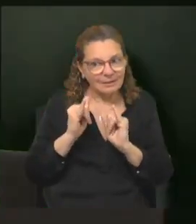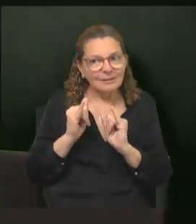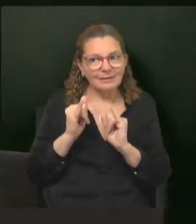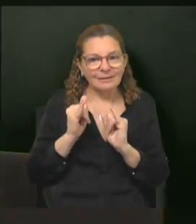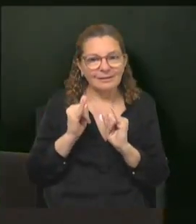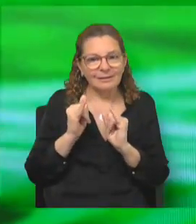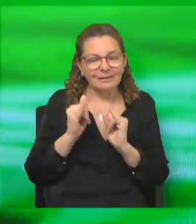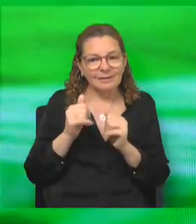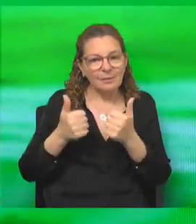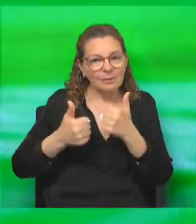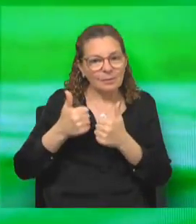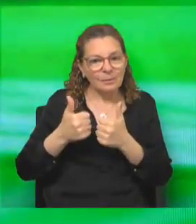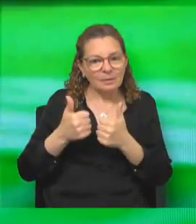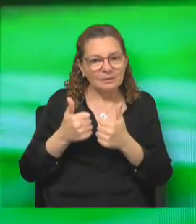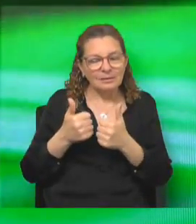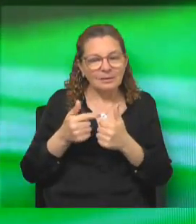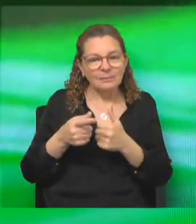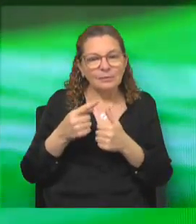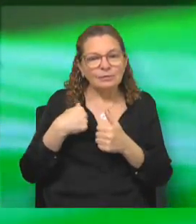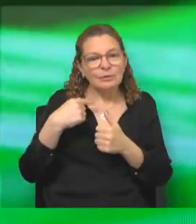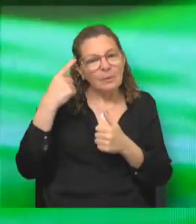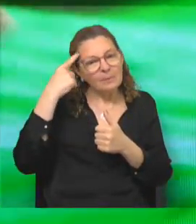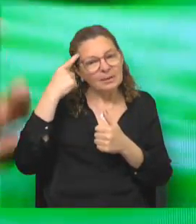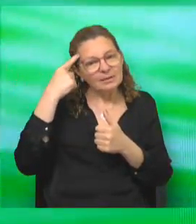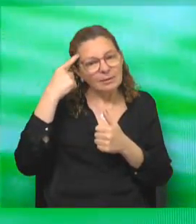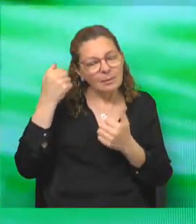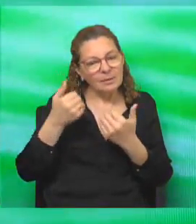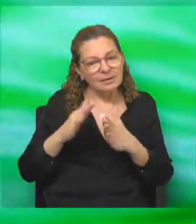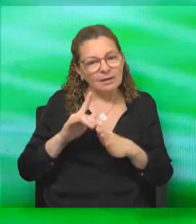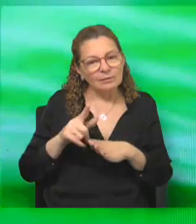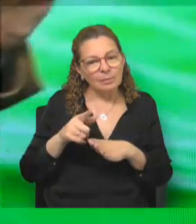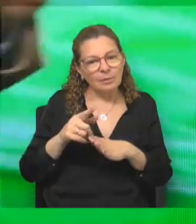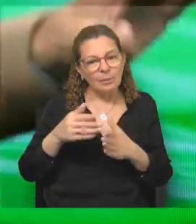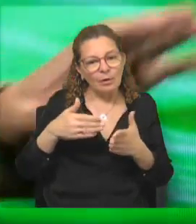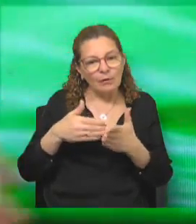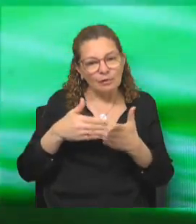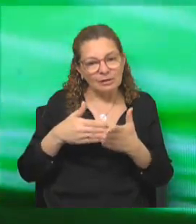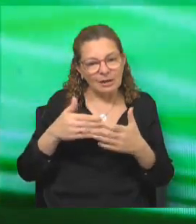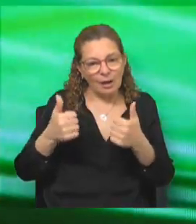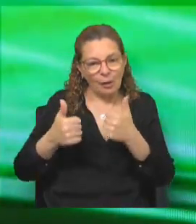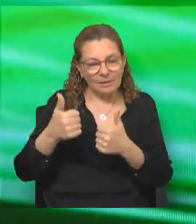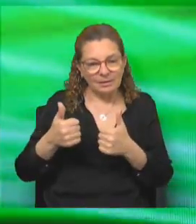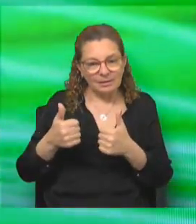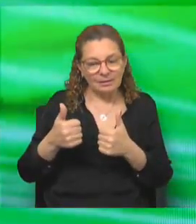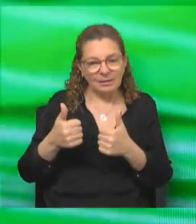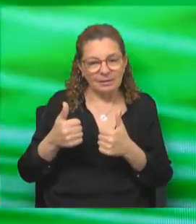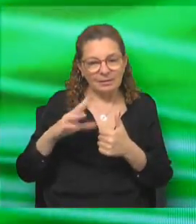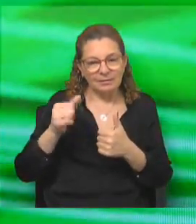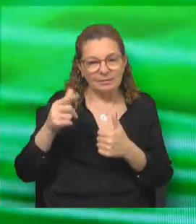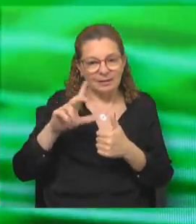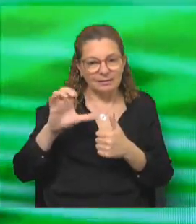sorprendente no sé a ver este yo creo que para empezar nosotros no tenemos frontera de competencia con con el partido de